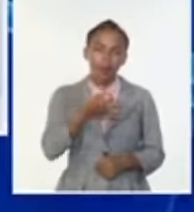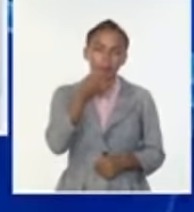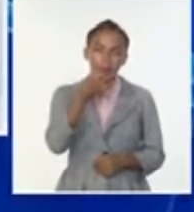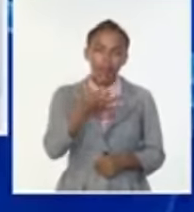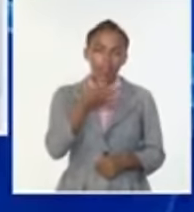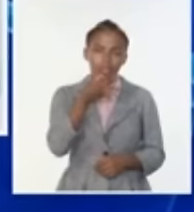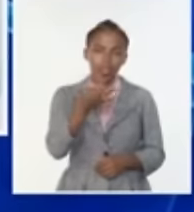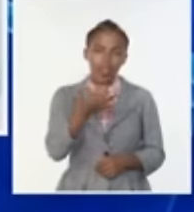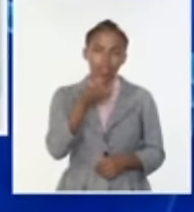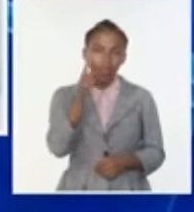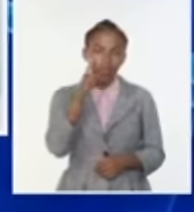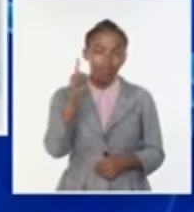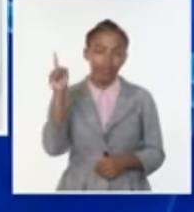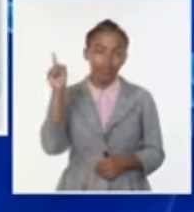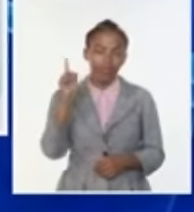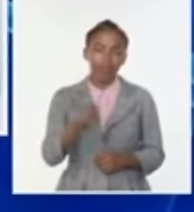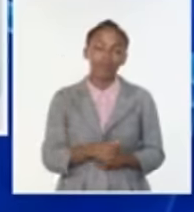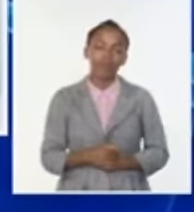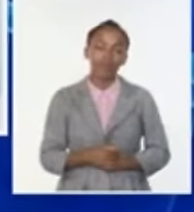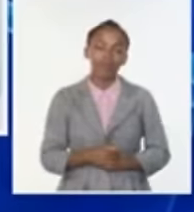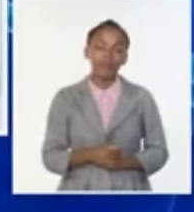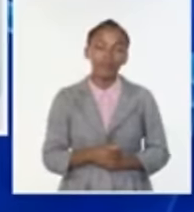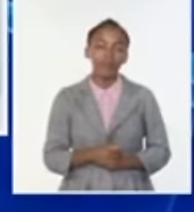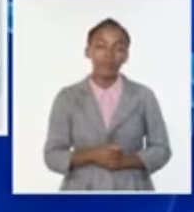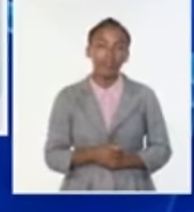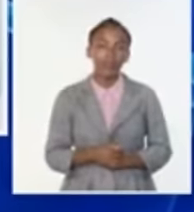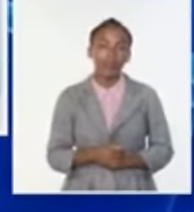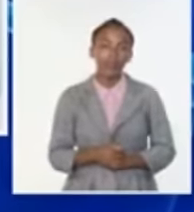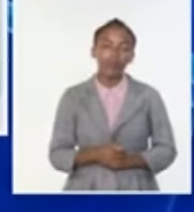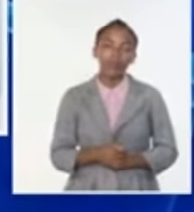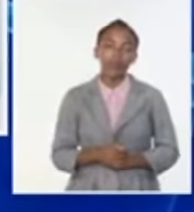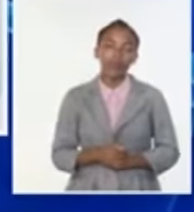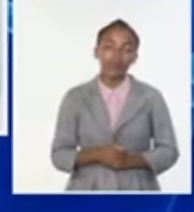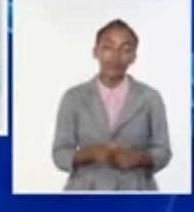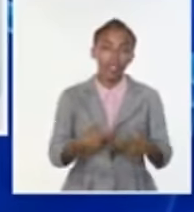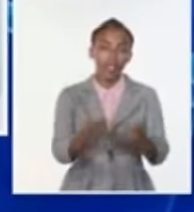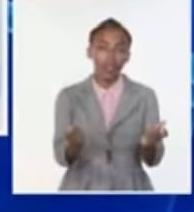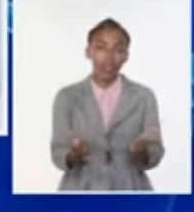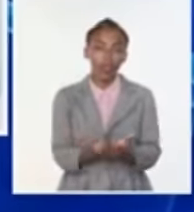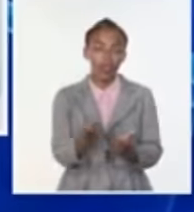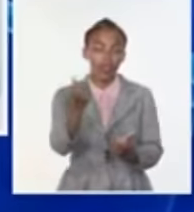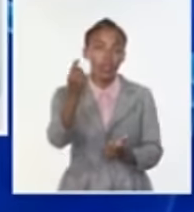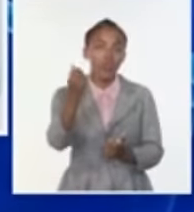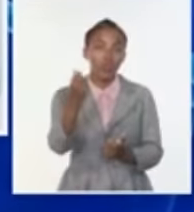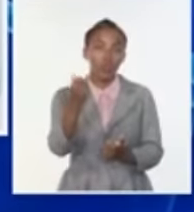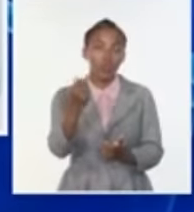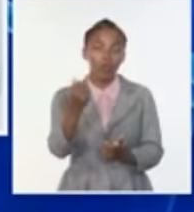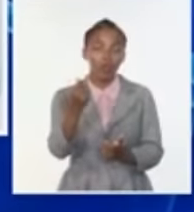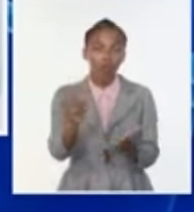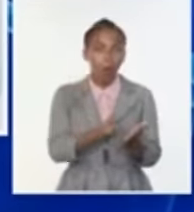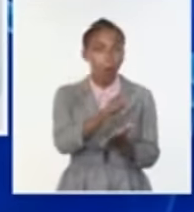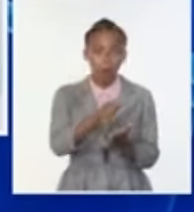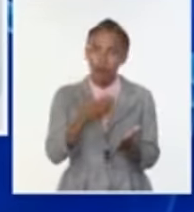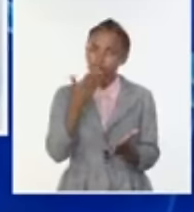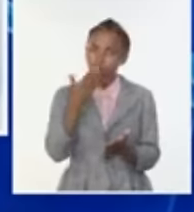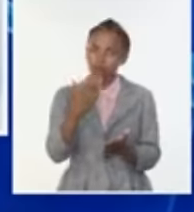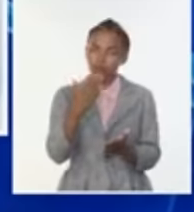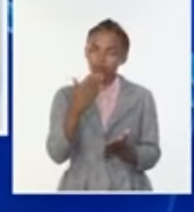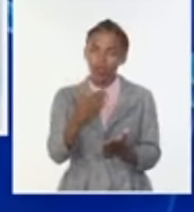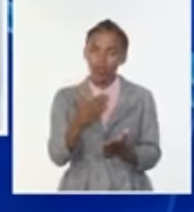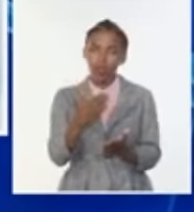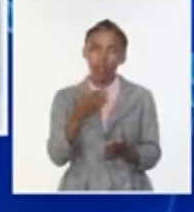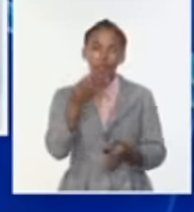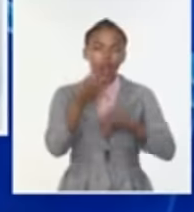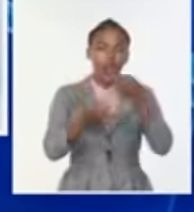Fue muy buen ejercicio el que se realizó en la Comisión Económica, con muchas intervenciones muy valiosas,